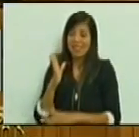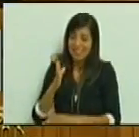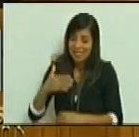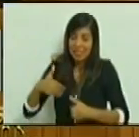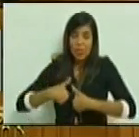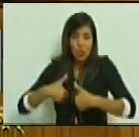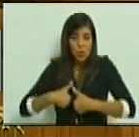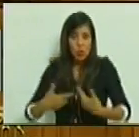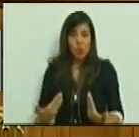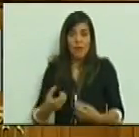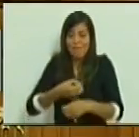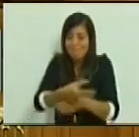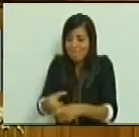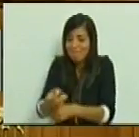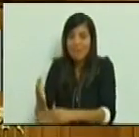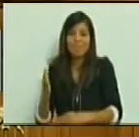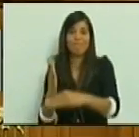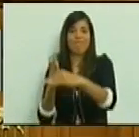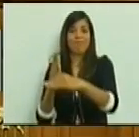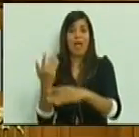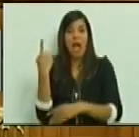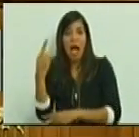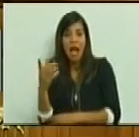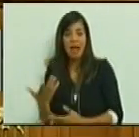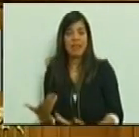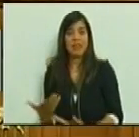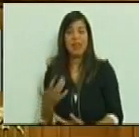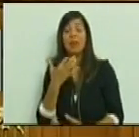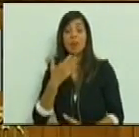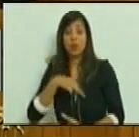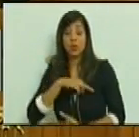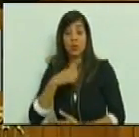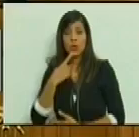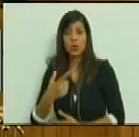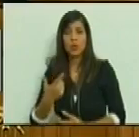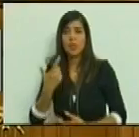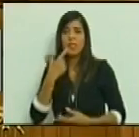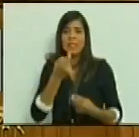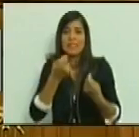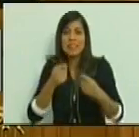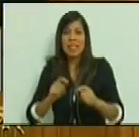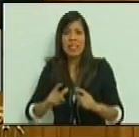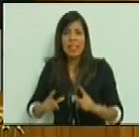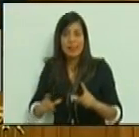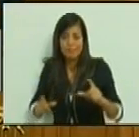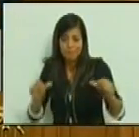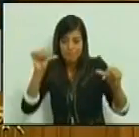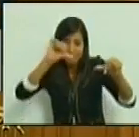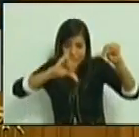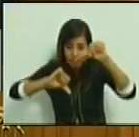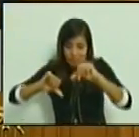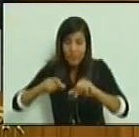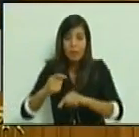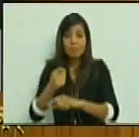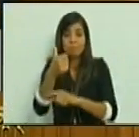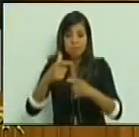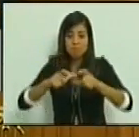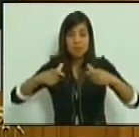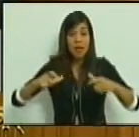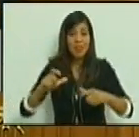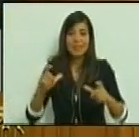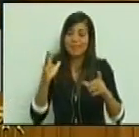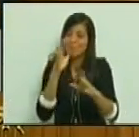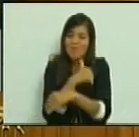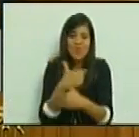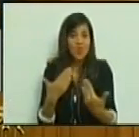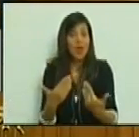las hortalizas, porque el sustrato en el cual podemos reproducir in vitro esas semillas, no lo tenemos. Es